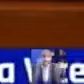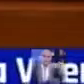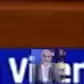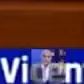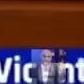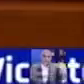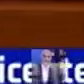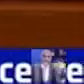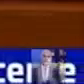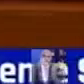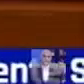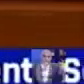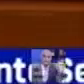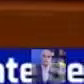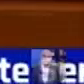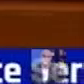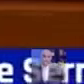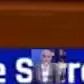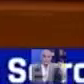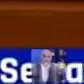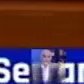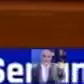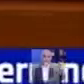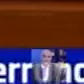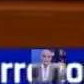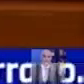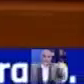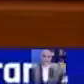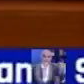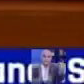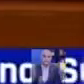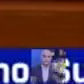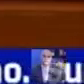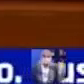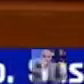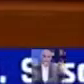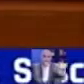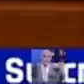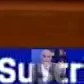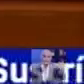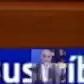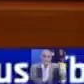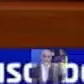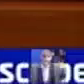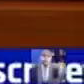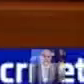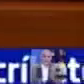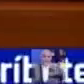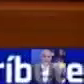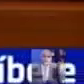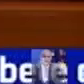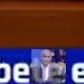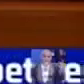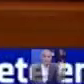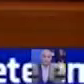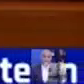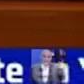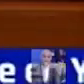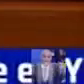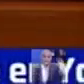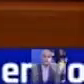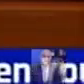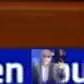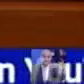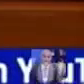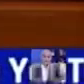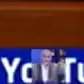a mitad de sus exposiciones se le va la voz, es como si estuviera llorando, como si alguien lo estuviera amenazando